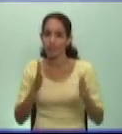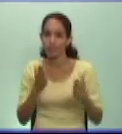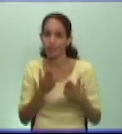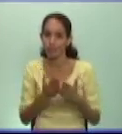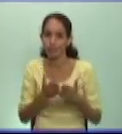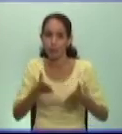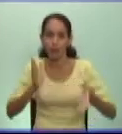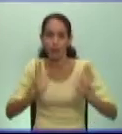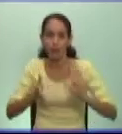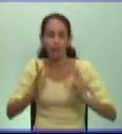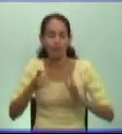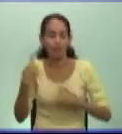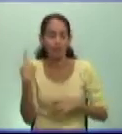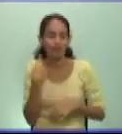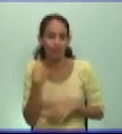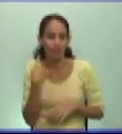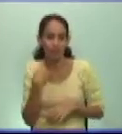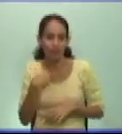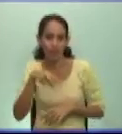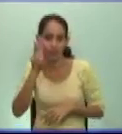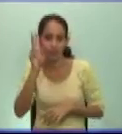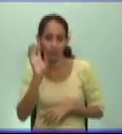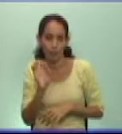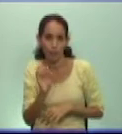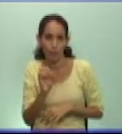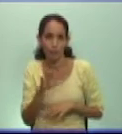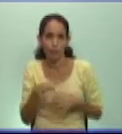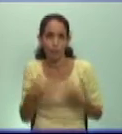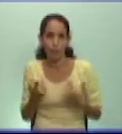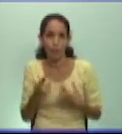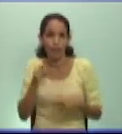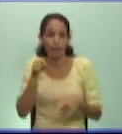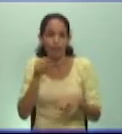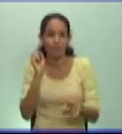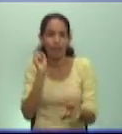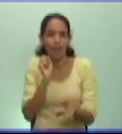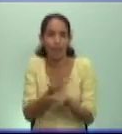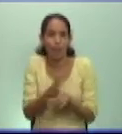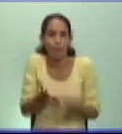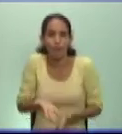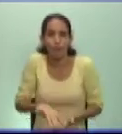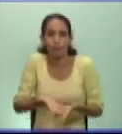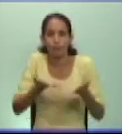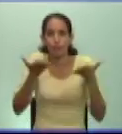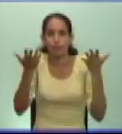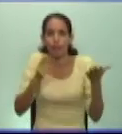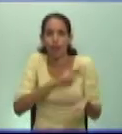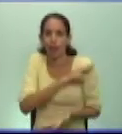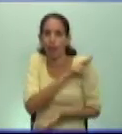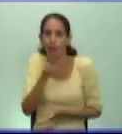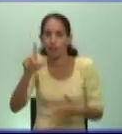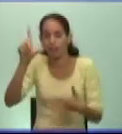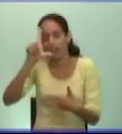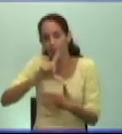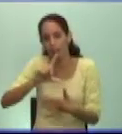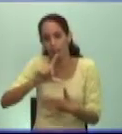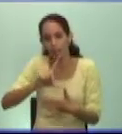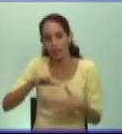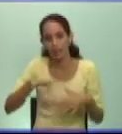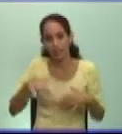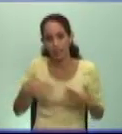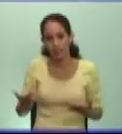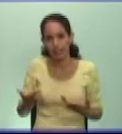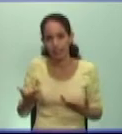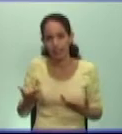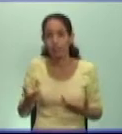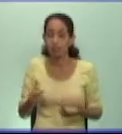década del 20 y a partir de ese mismo año 20 hay un auge revolucionario en América Latina? Hay varios factores